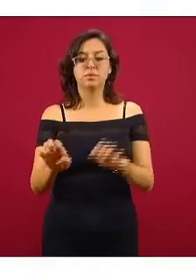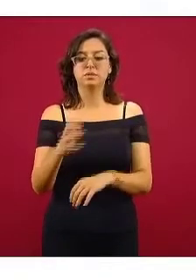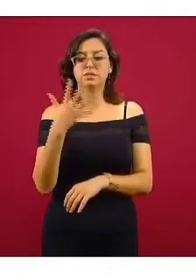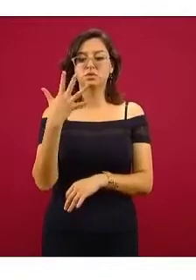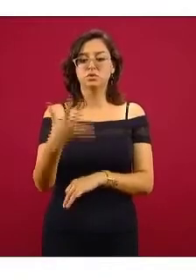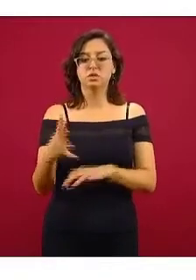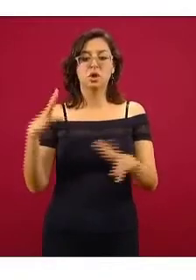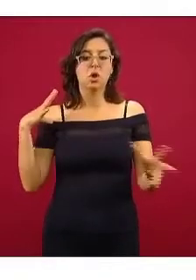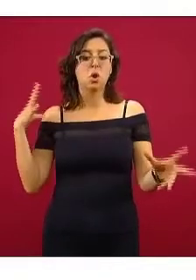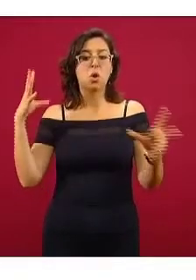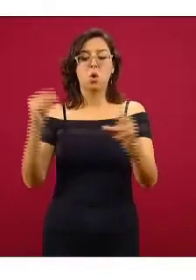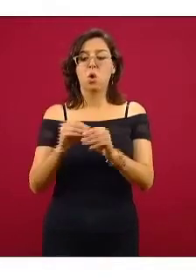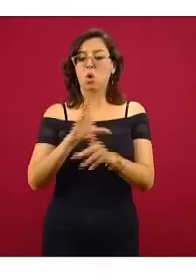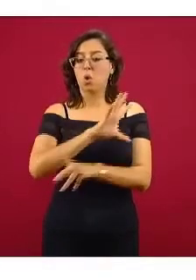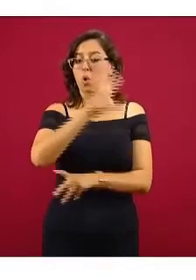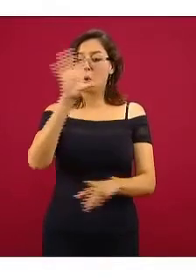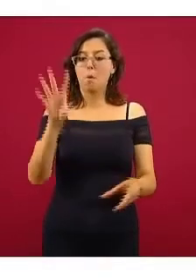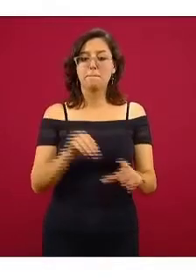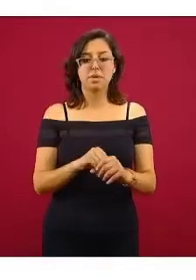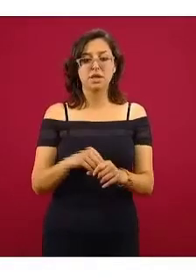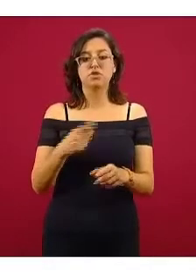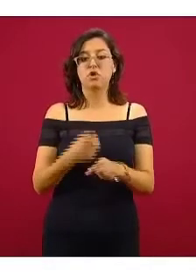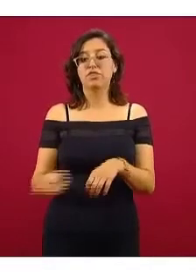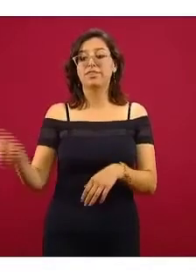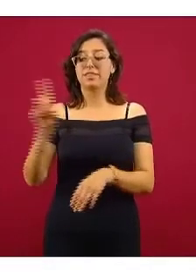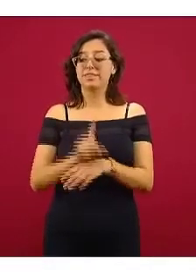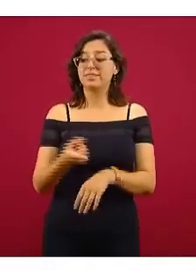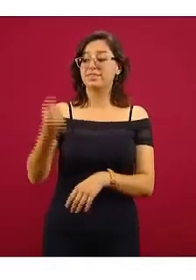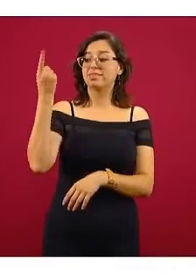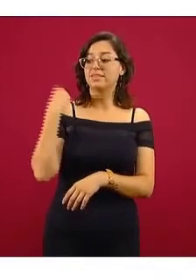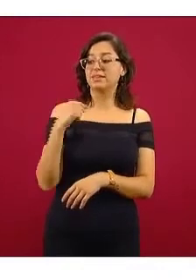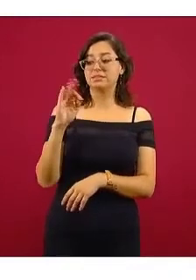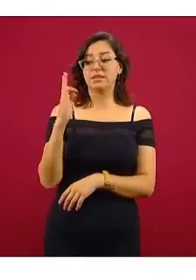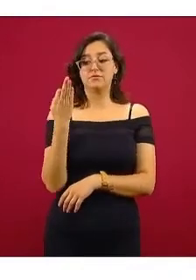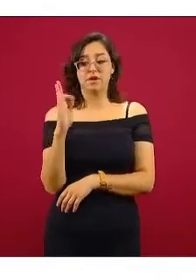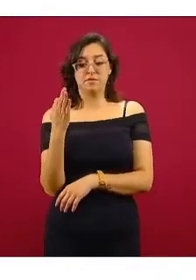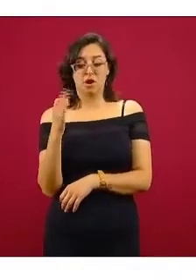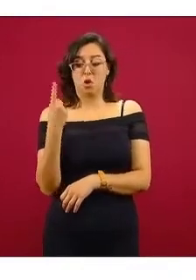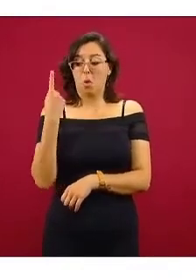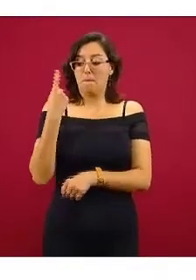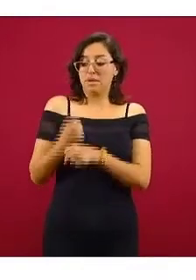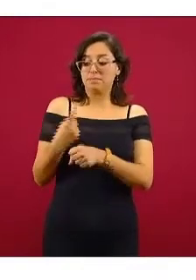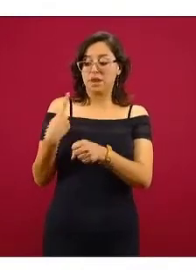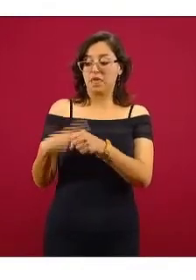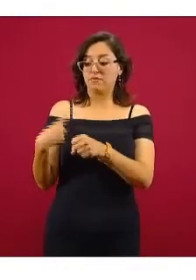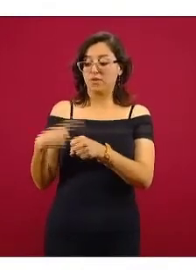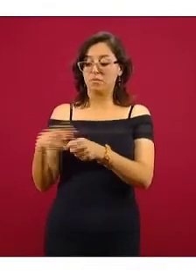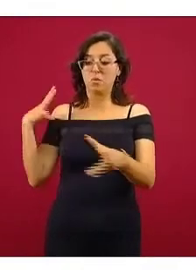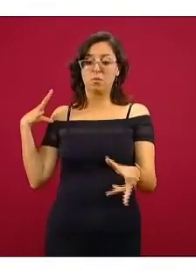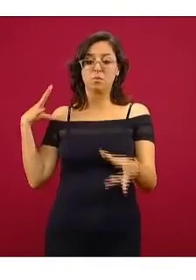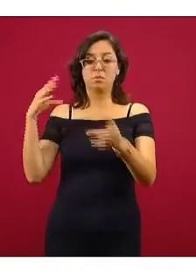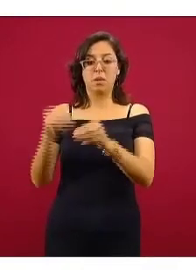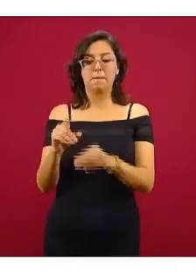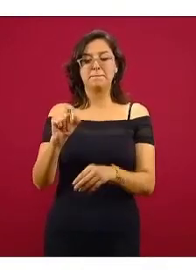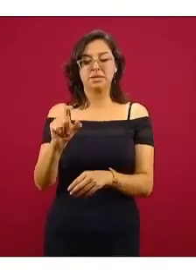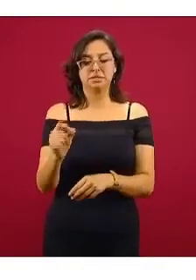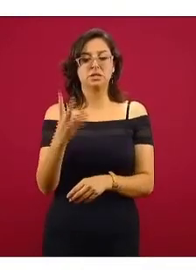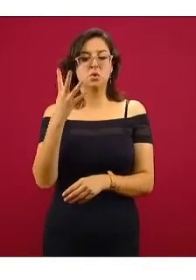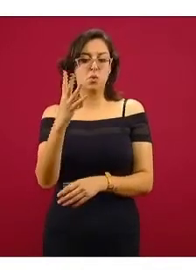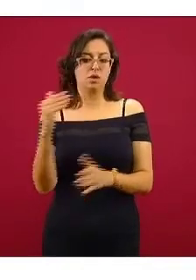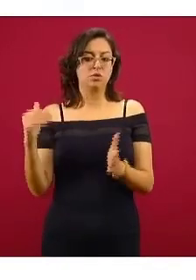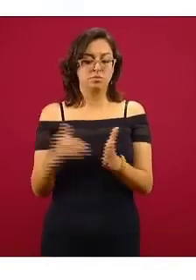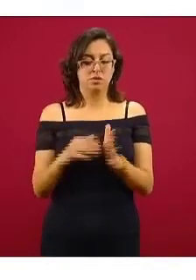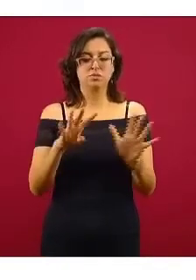24.905 son los casos confirmados acumulados, es decir, desde que se confirmó el primer caso, siendo una tercera parte de ellos,